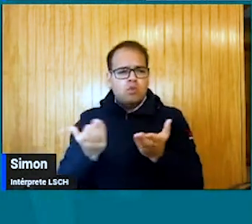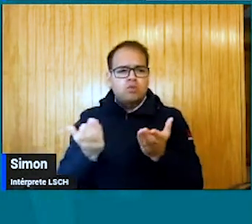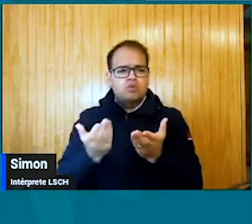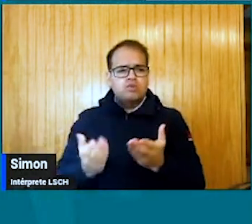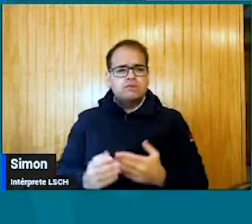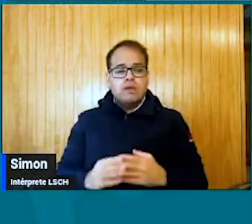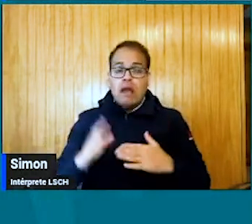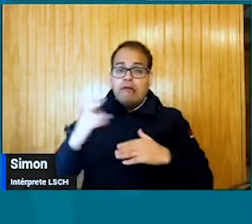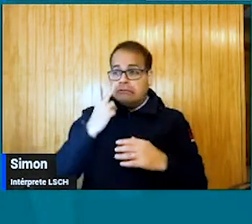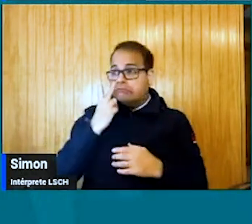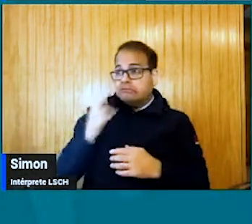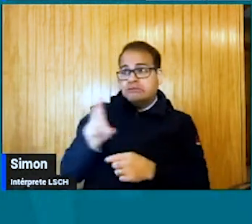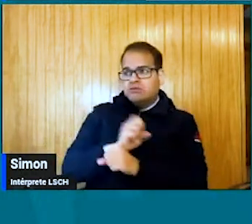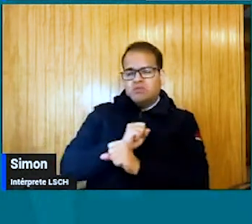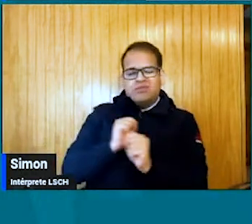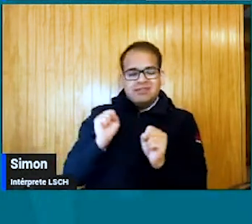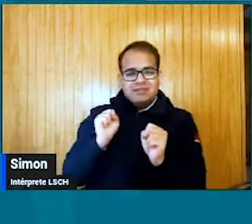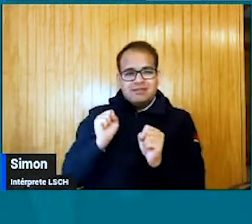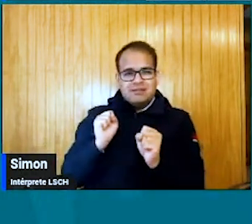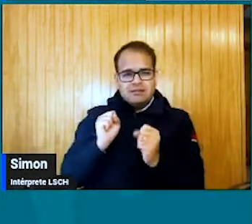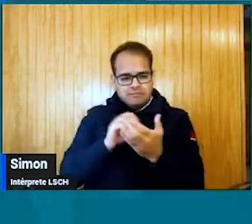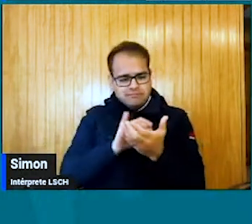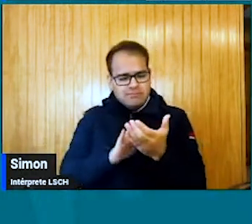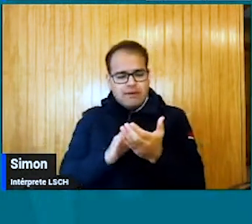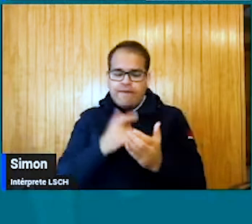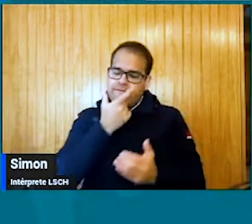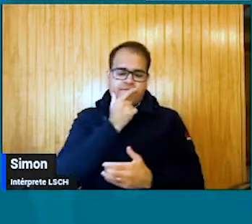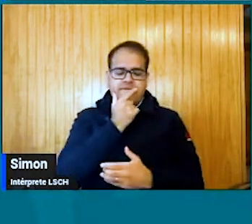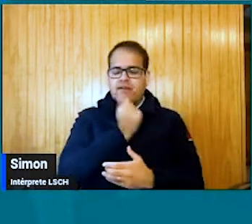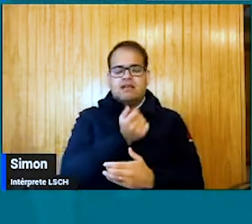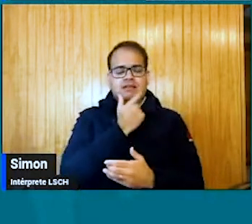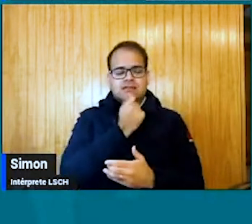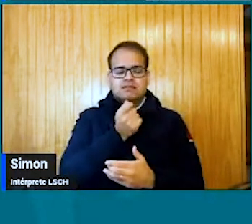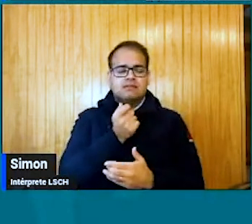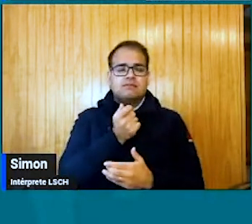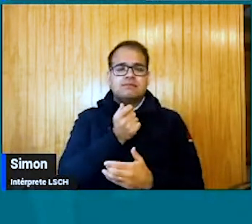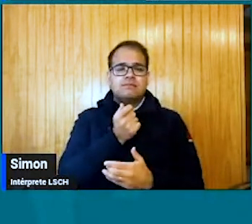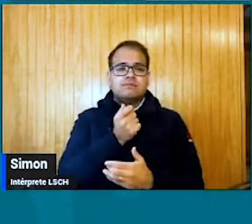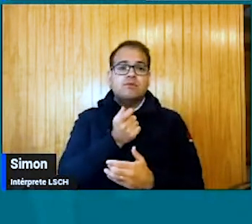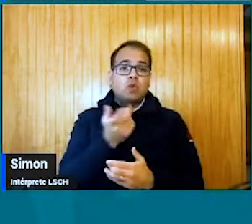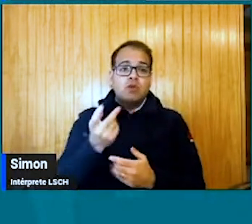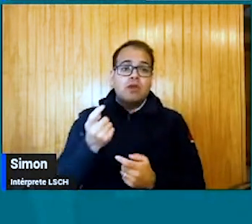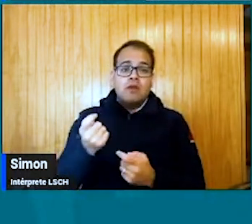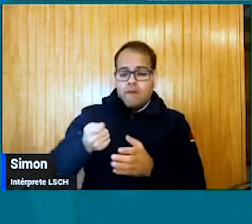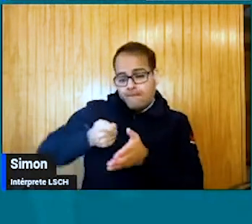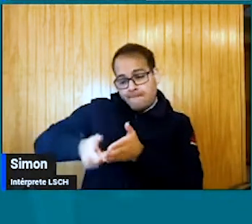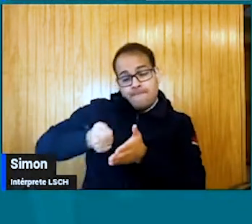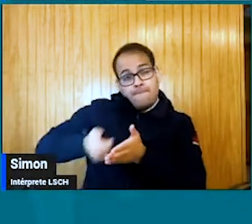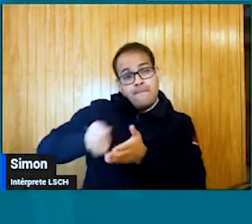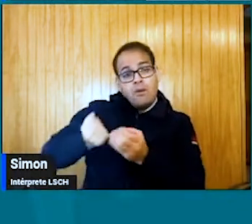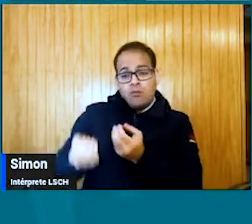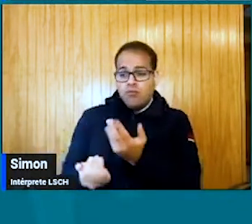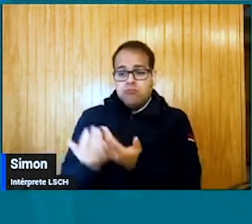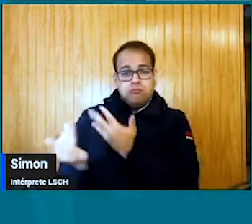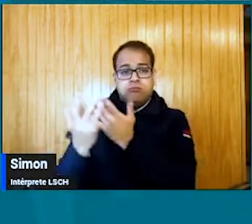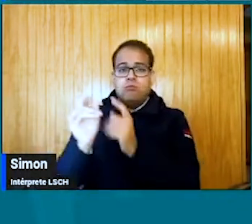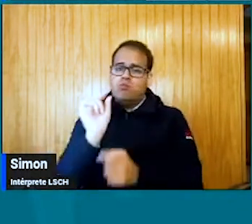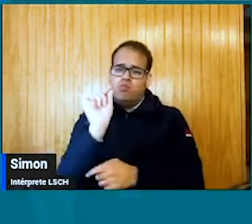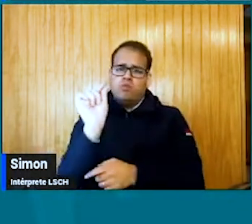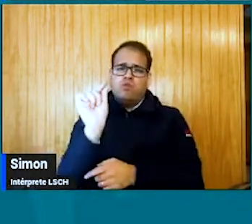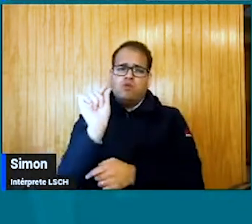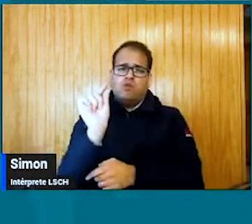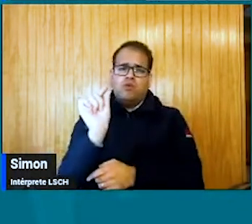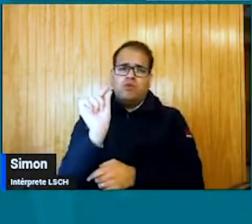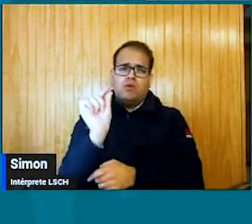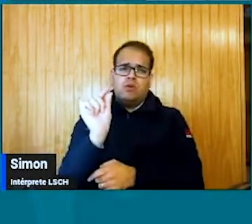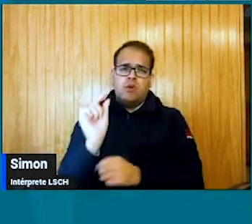ojo no se puede ver. Es súper fácil. Prendan fuego, una fogatita chica,